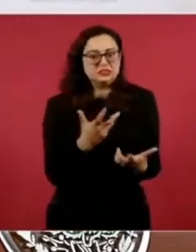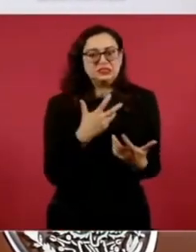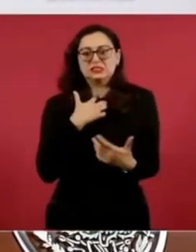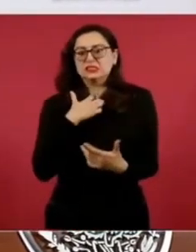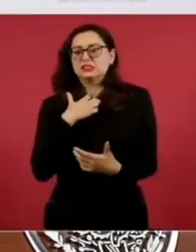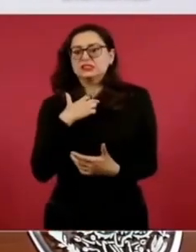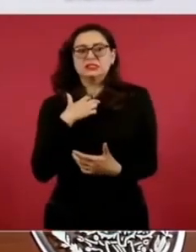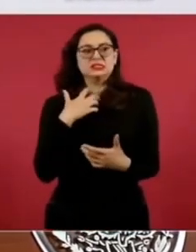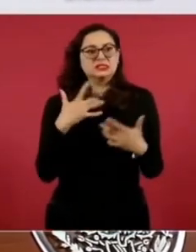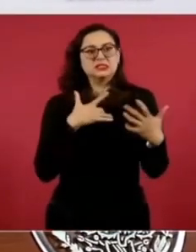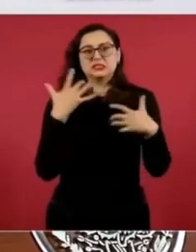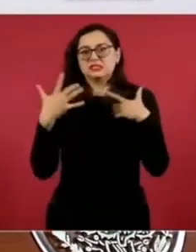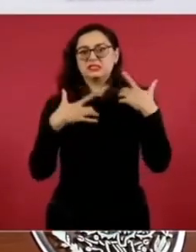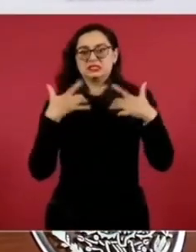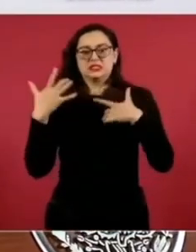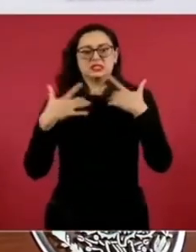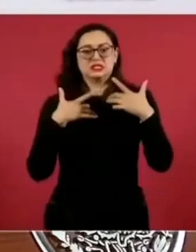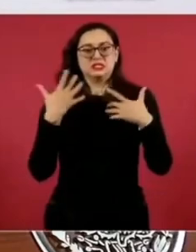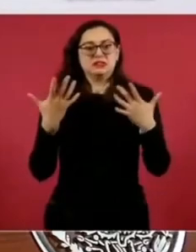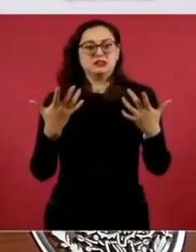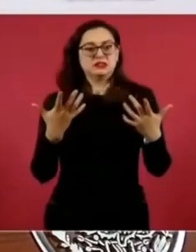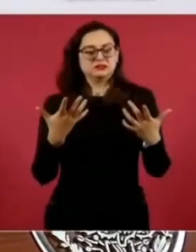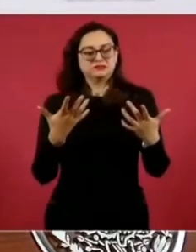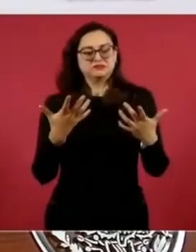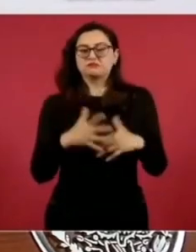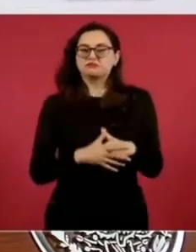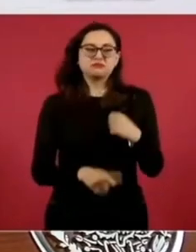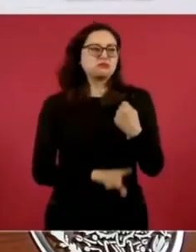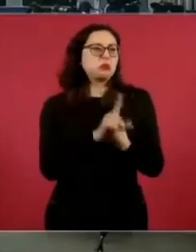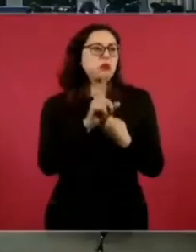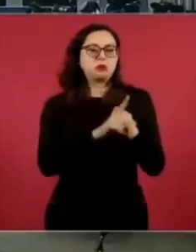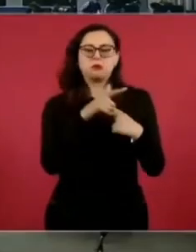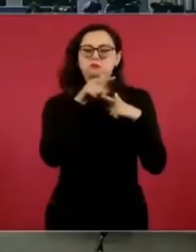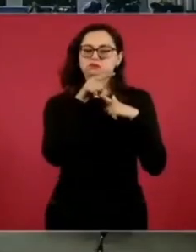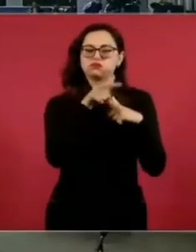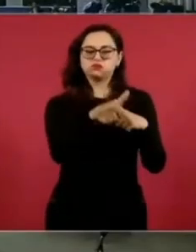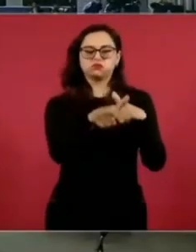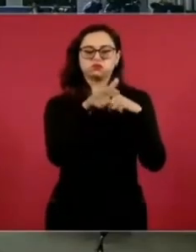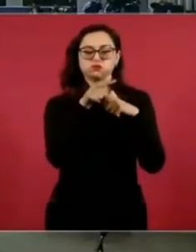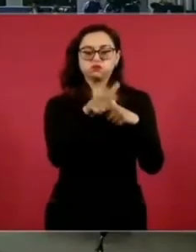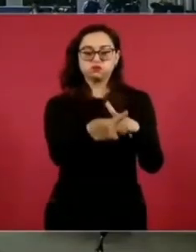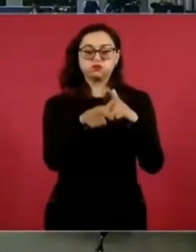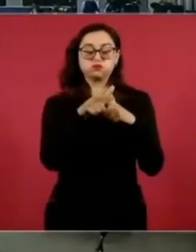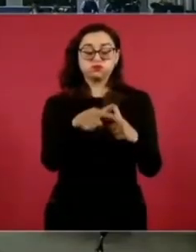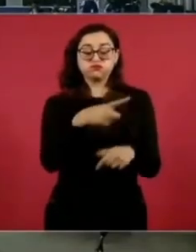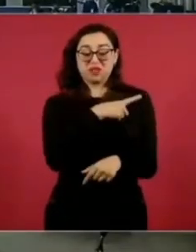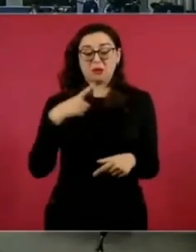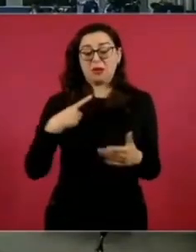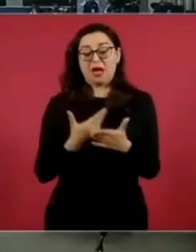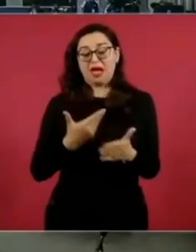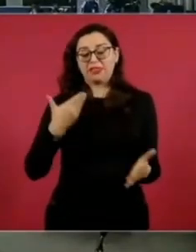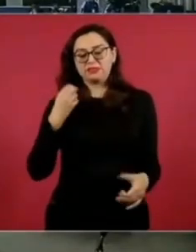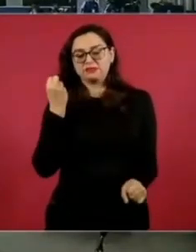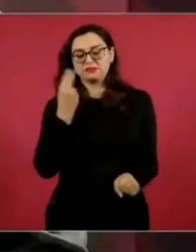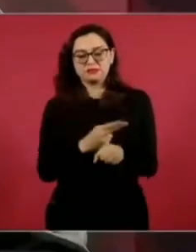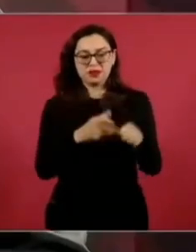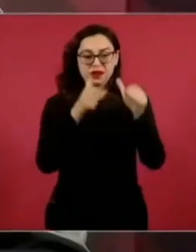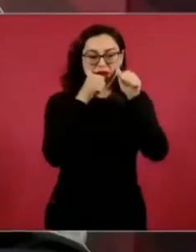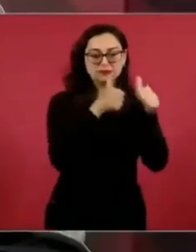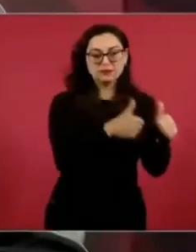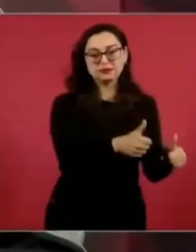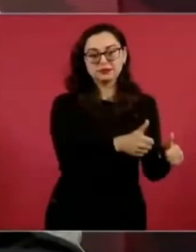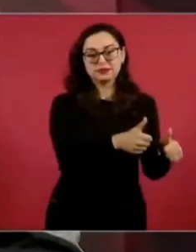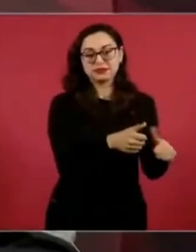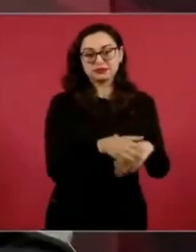ansiedad pues no van a poder resolver el problema hay que atender las causas